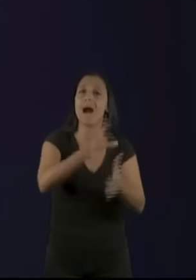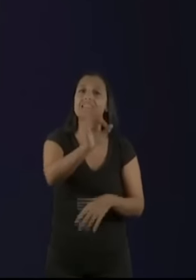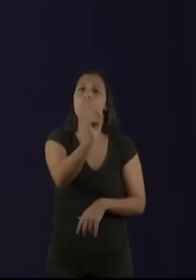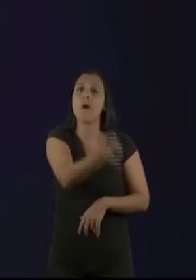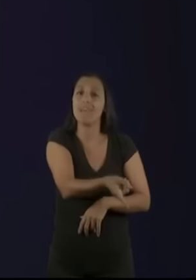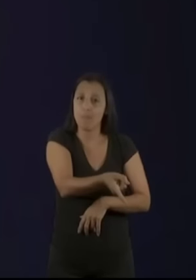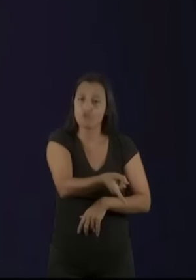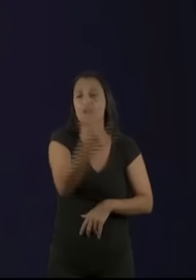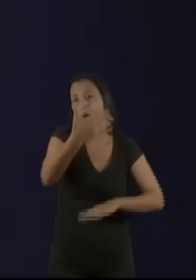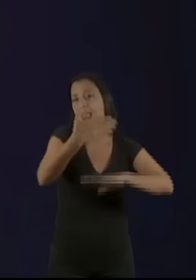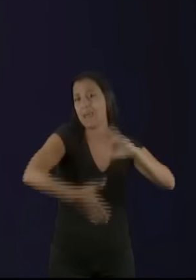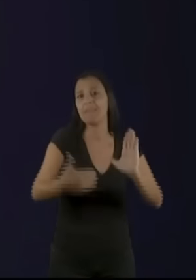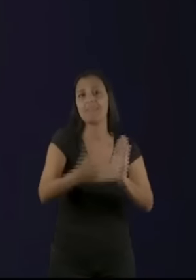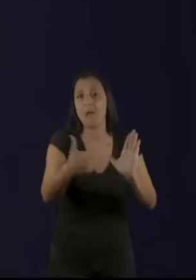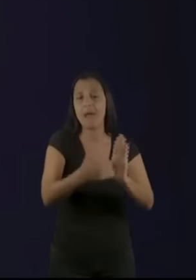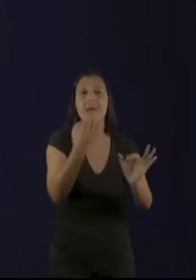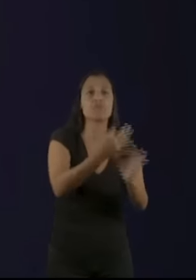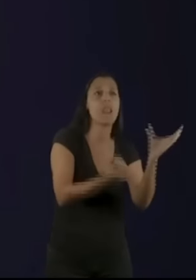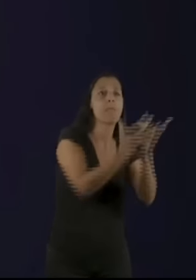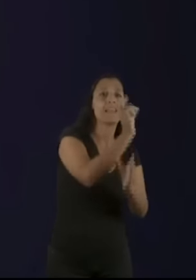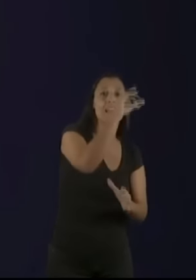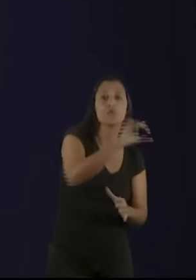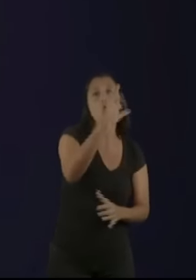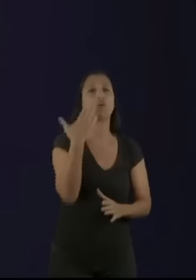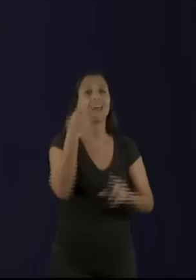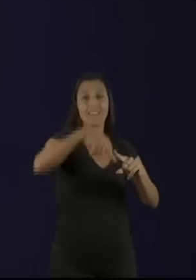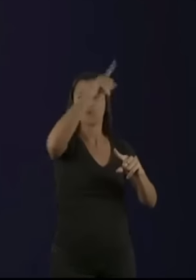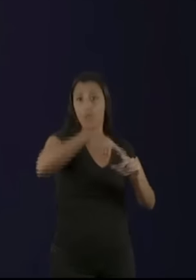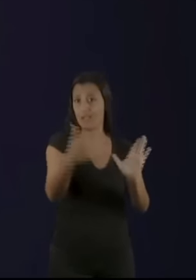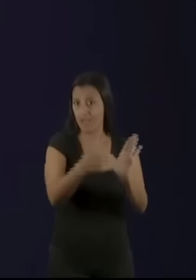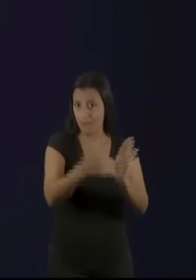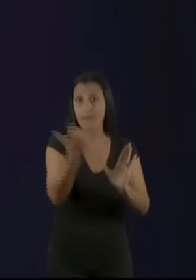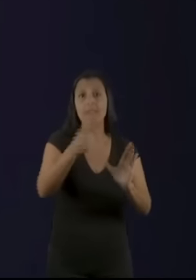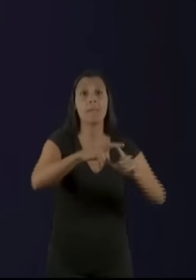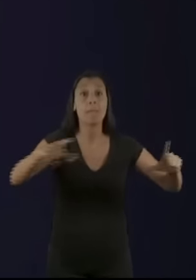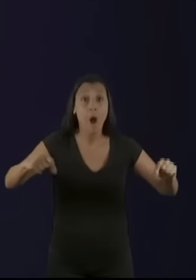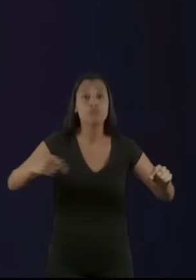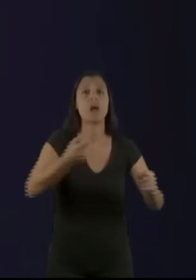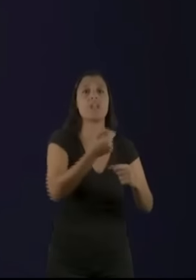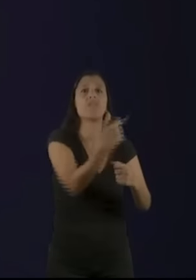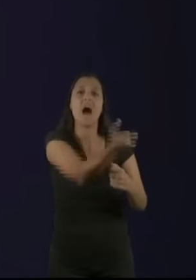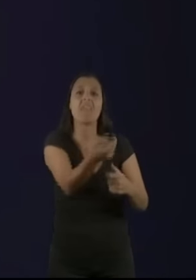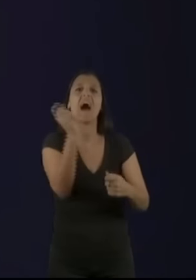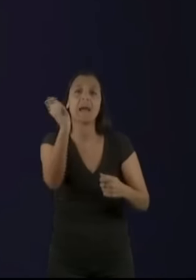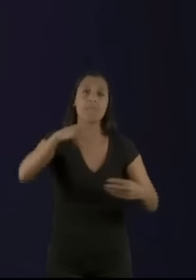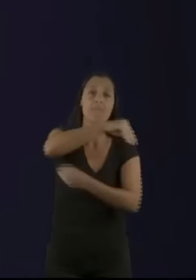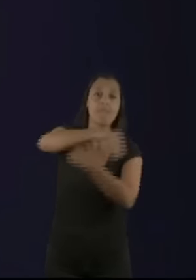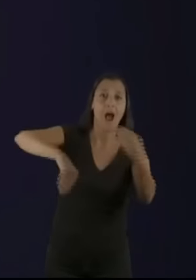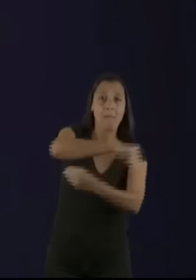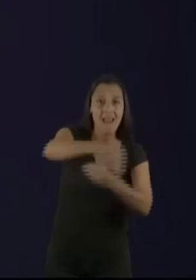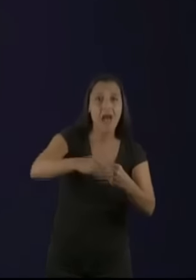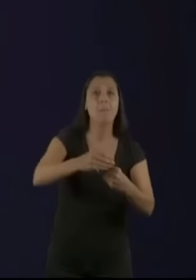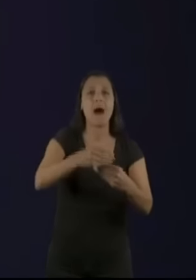límites por supuesto de la jornada simple y bueno estos vouchers